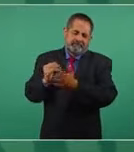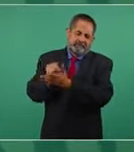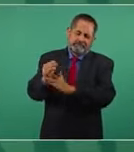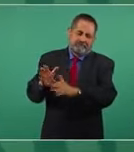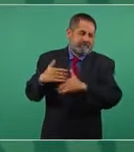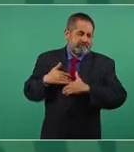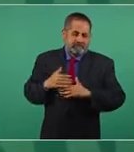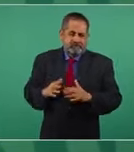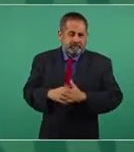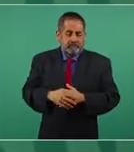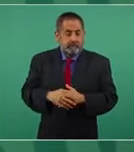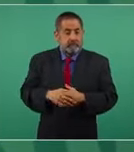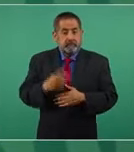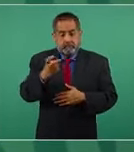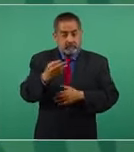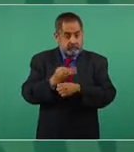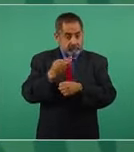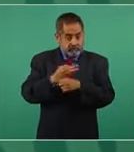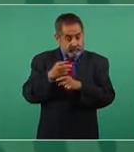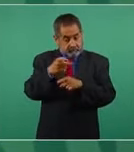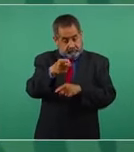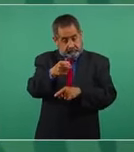Y en este caso,